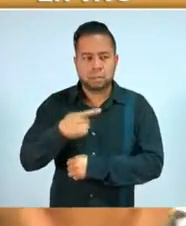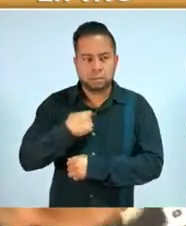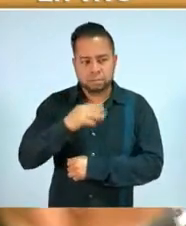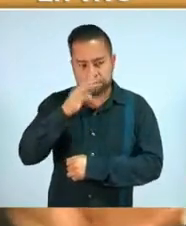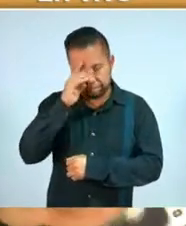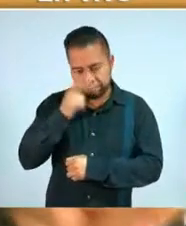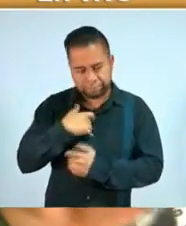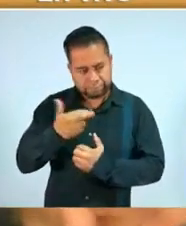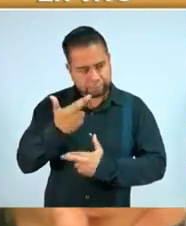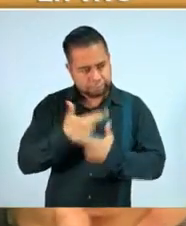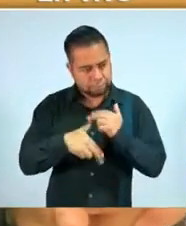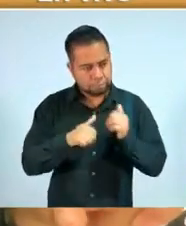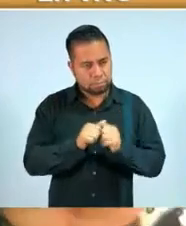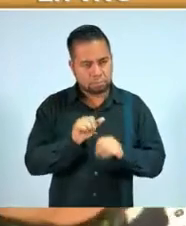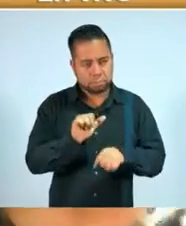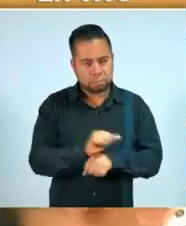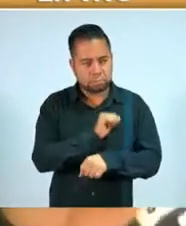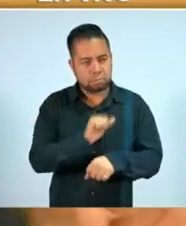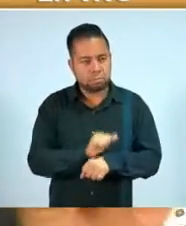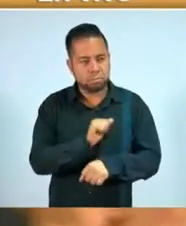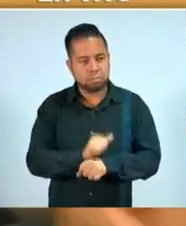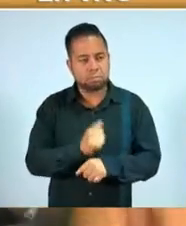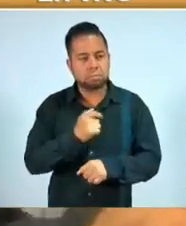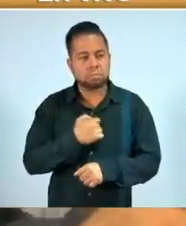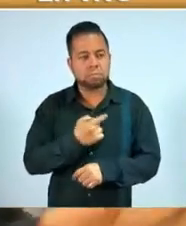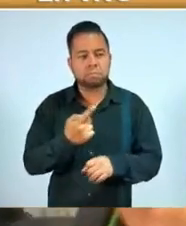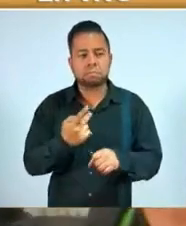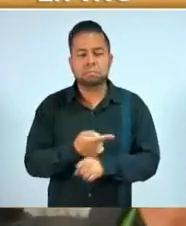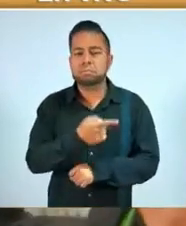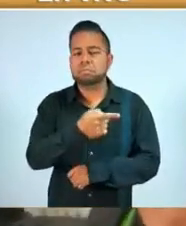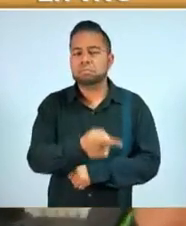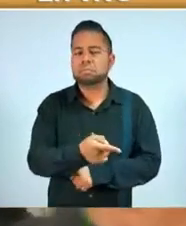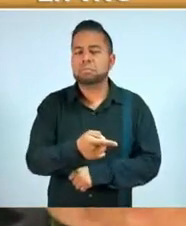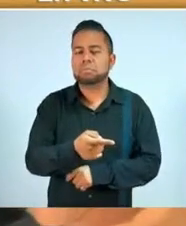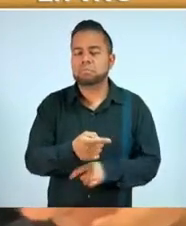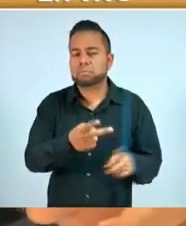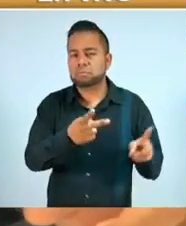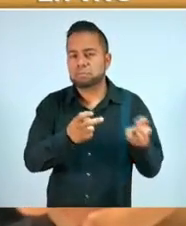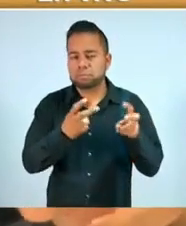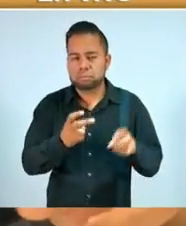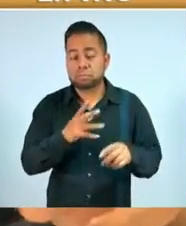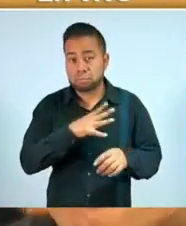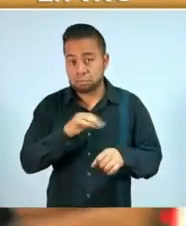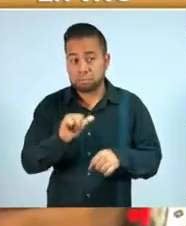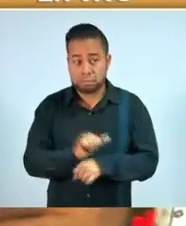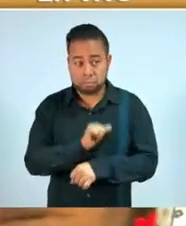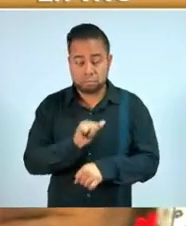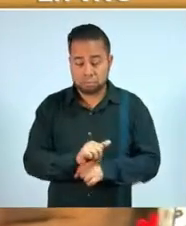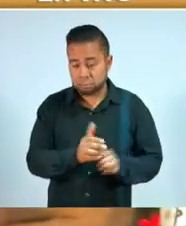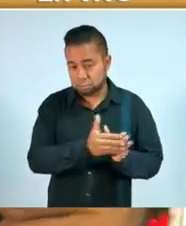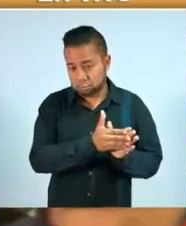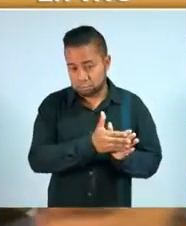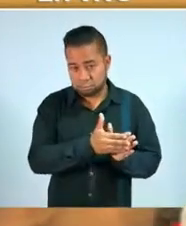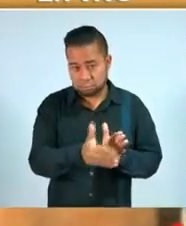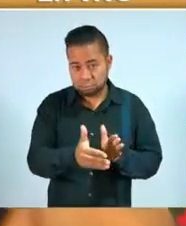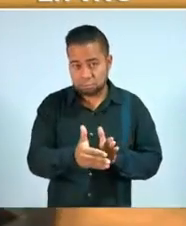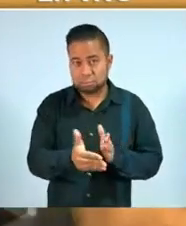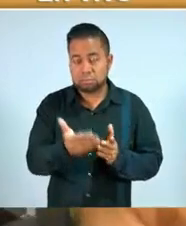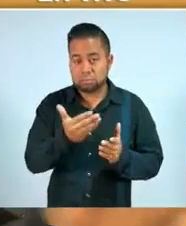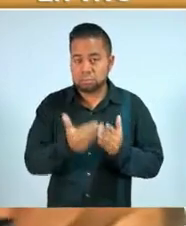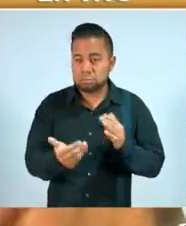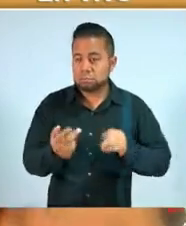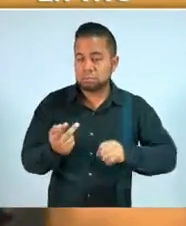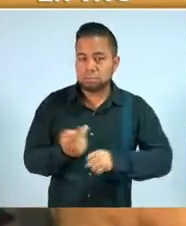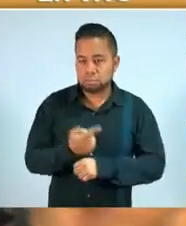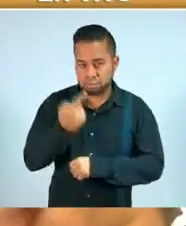ahorita regreso. Con respecto a los vehículos, estábamos teniendo el índice de robo de vehículos en algunas zonas. Entonces, inmediatamente lo que se buscó